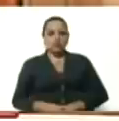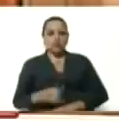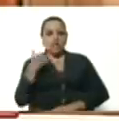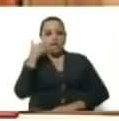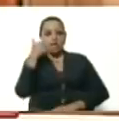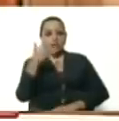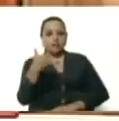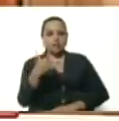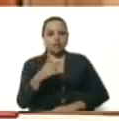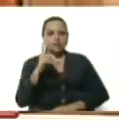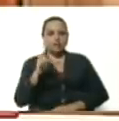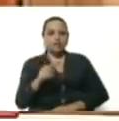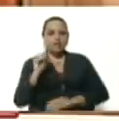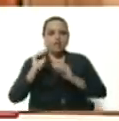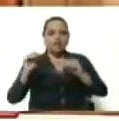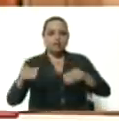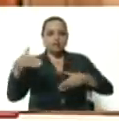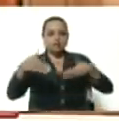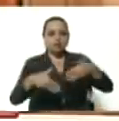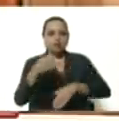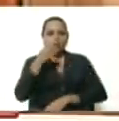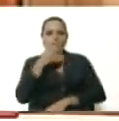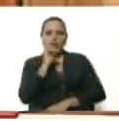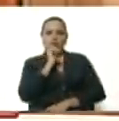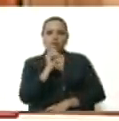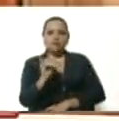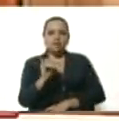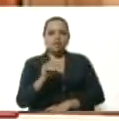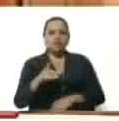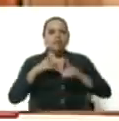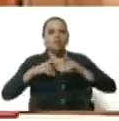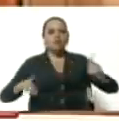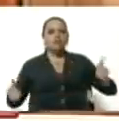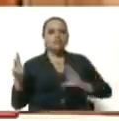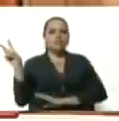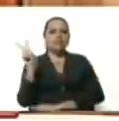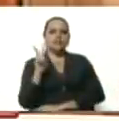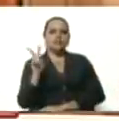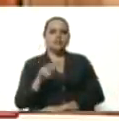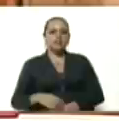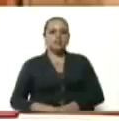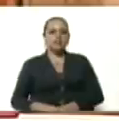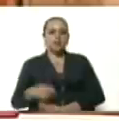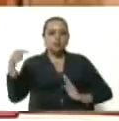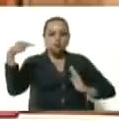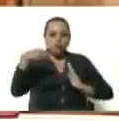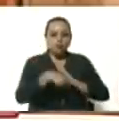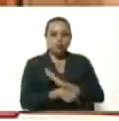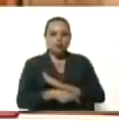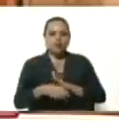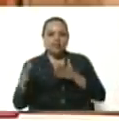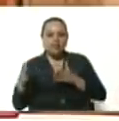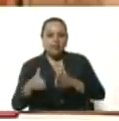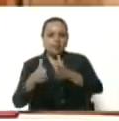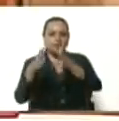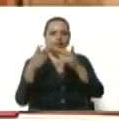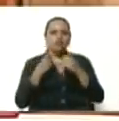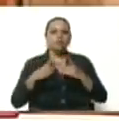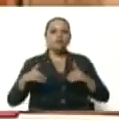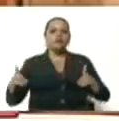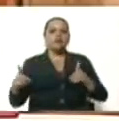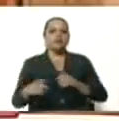del Poder Electoral. Son buenas noticias para la democracia en Venezuela, para profundizar el camino de la